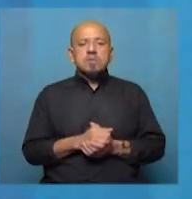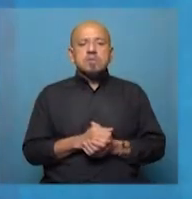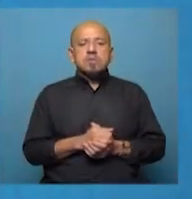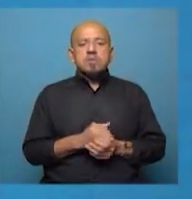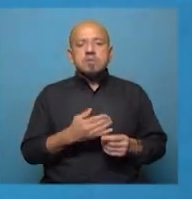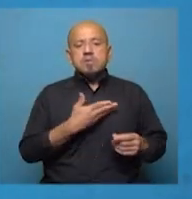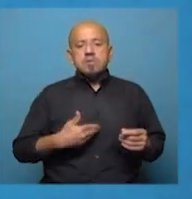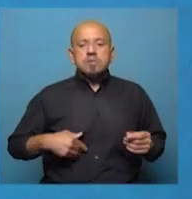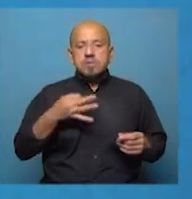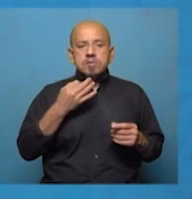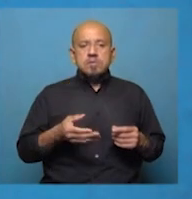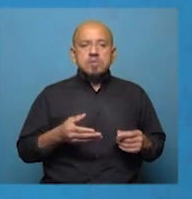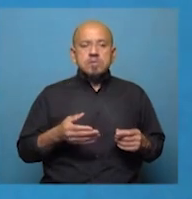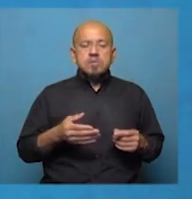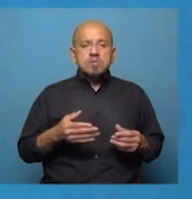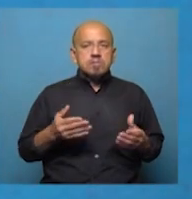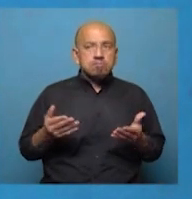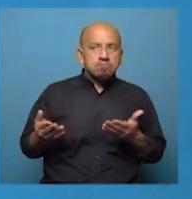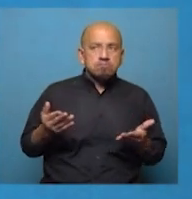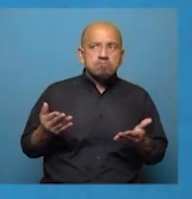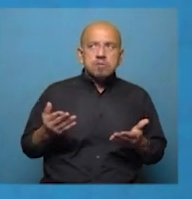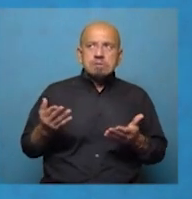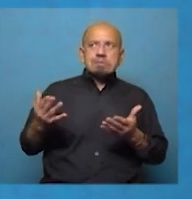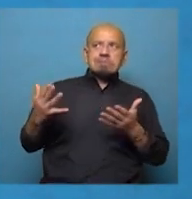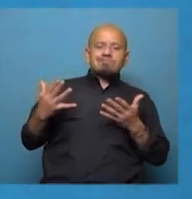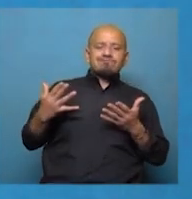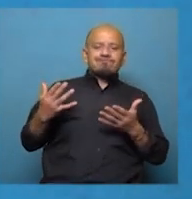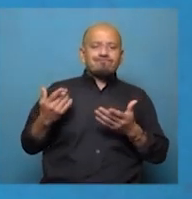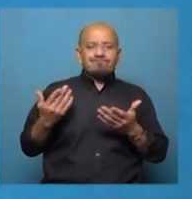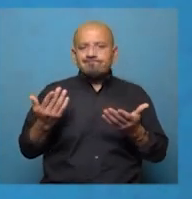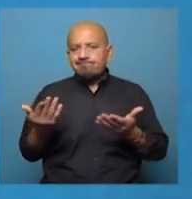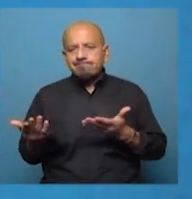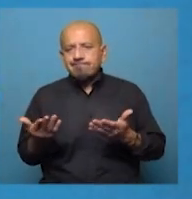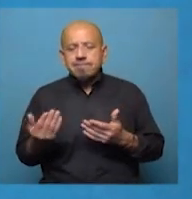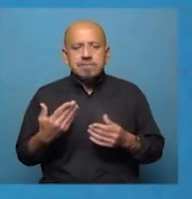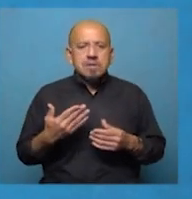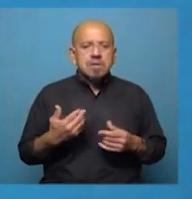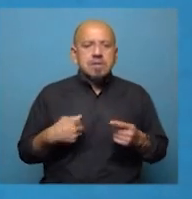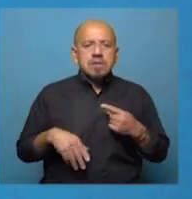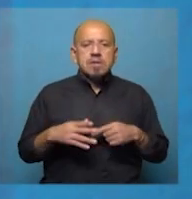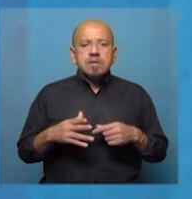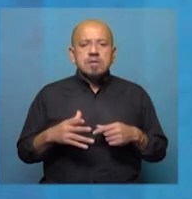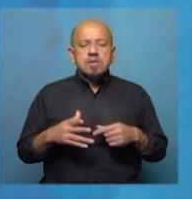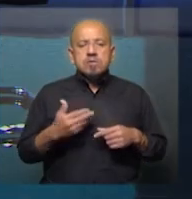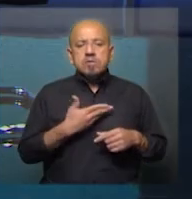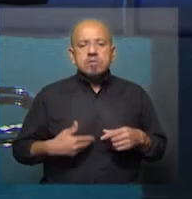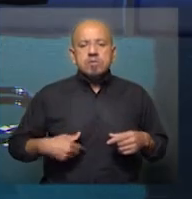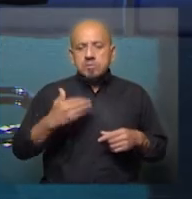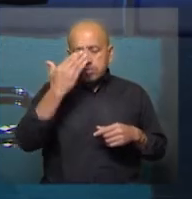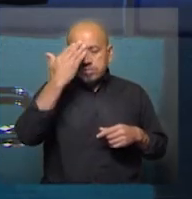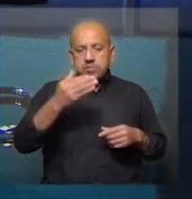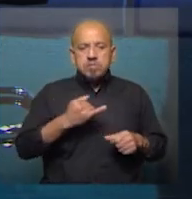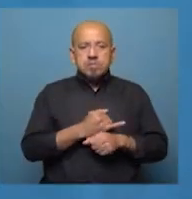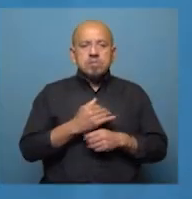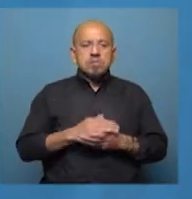dicho de que le tiraron con el fardo este fardo de casa de Galicia producto de una mala administración apuntando al gobierno anterior a los gobiernos del frente amplio Cómo tomas ese